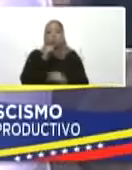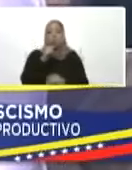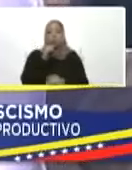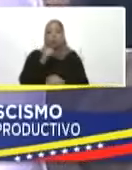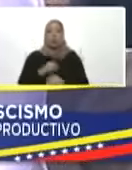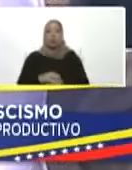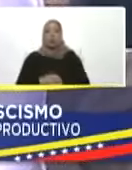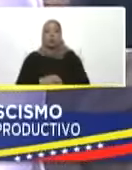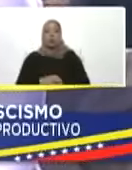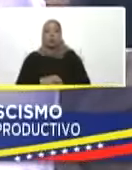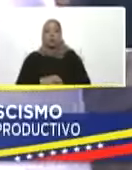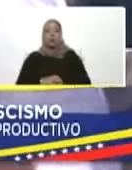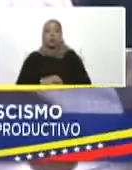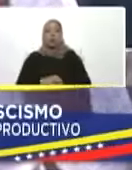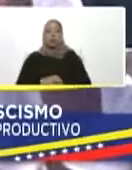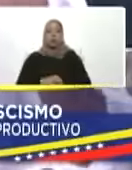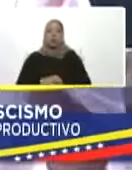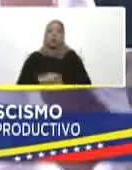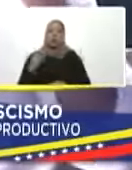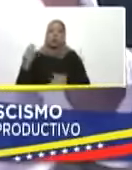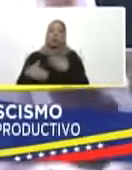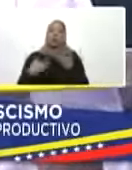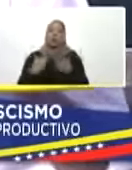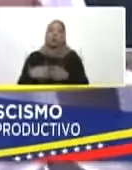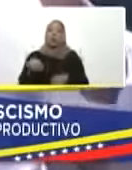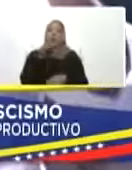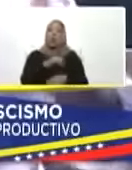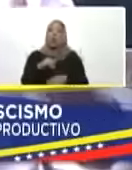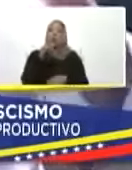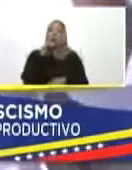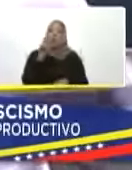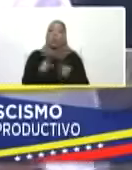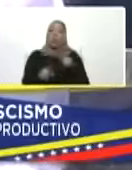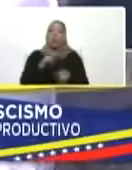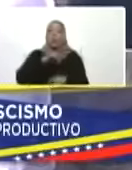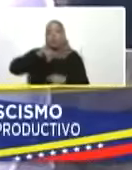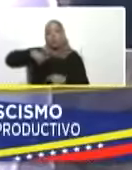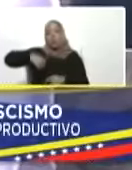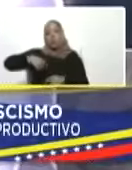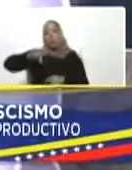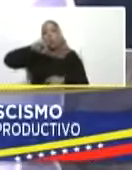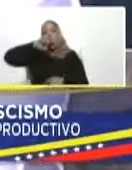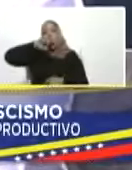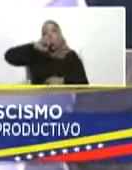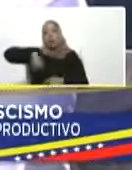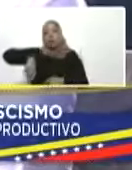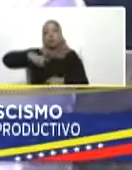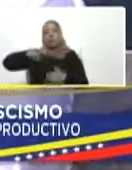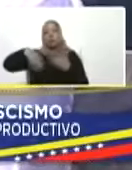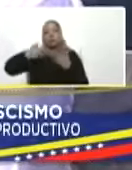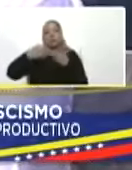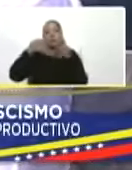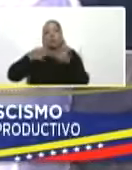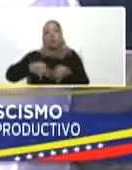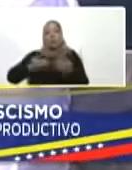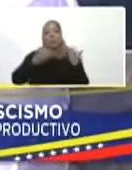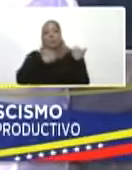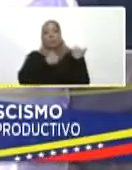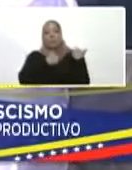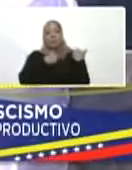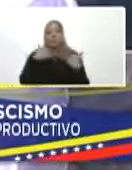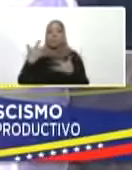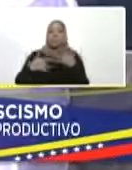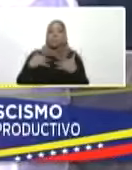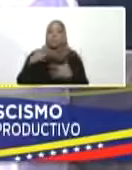futuro del país. Entre los valores del individualismo, del egoísmo, de la violencia, del odio, o los valores que representamos el